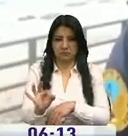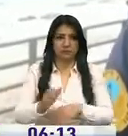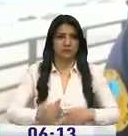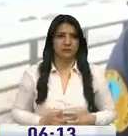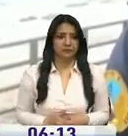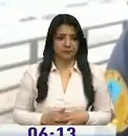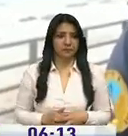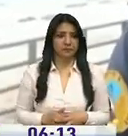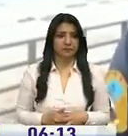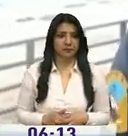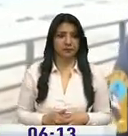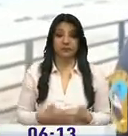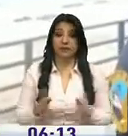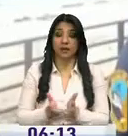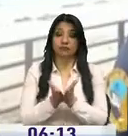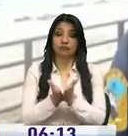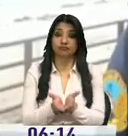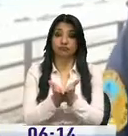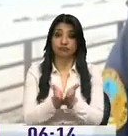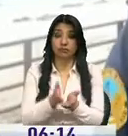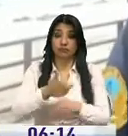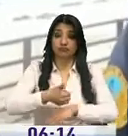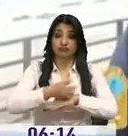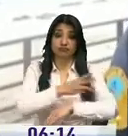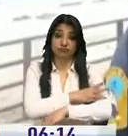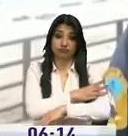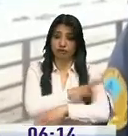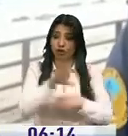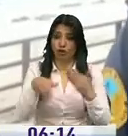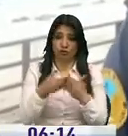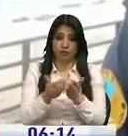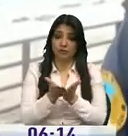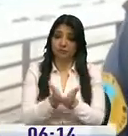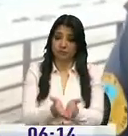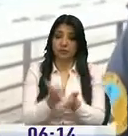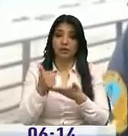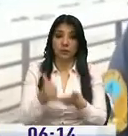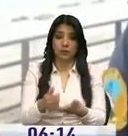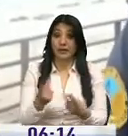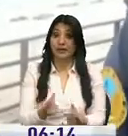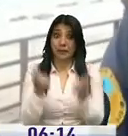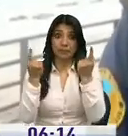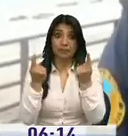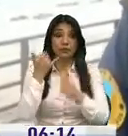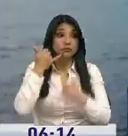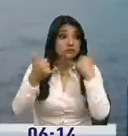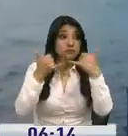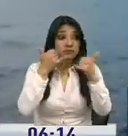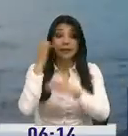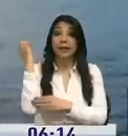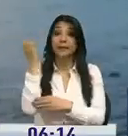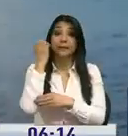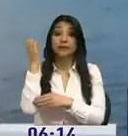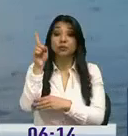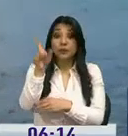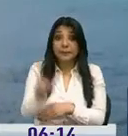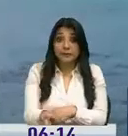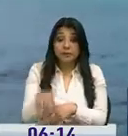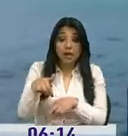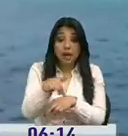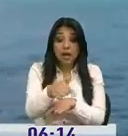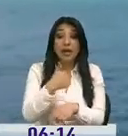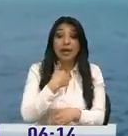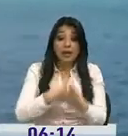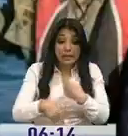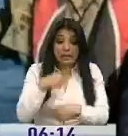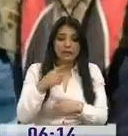a activar la patrulla de la capitanía con su personal, en donde se respondió a un llamado de emergencia de una persona en Cerro Tijereta. Es